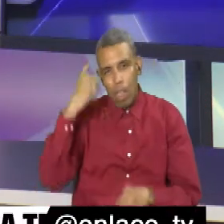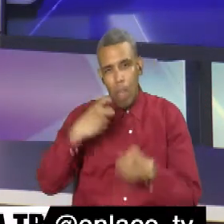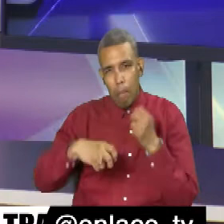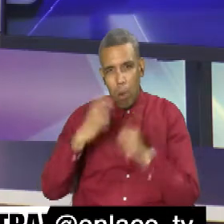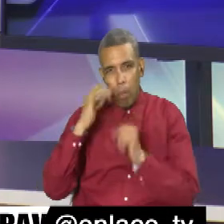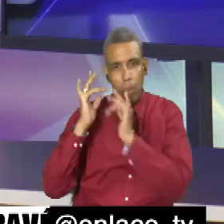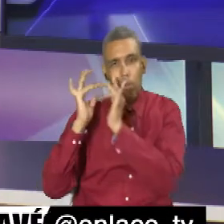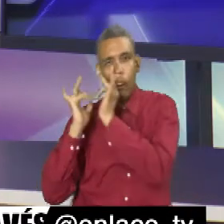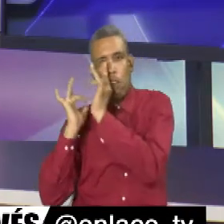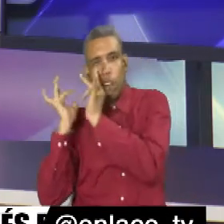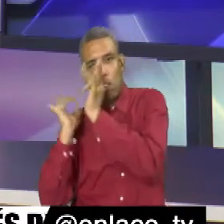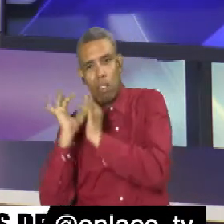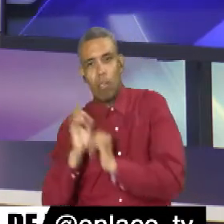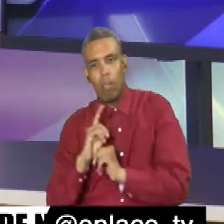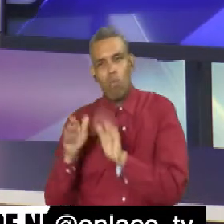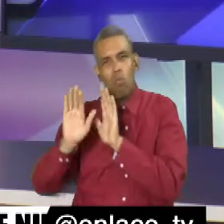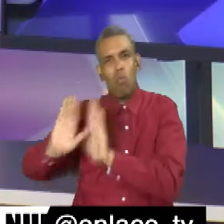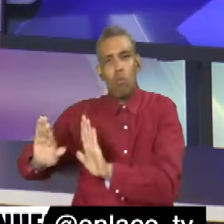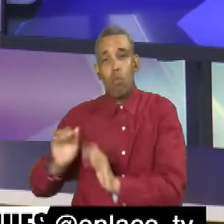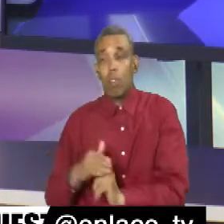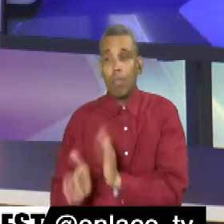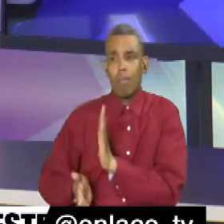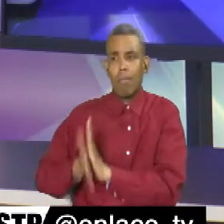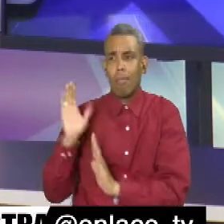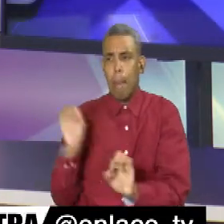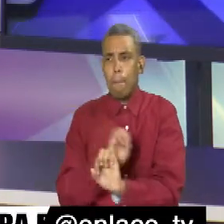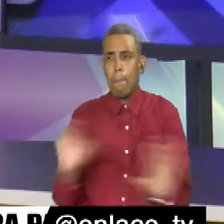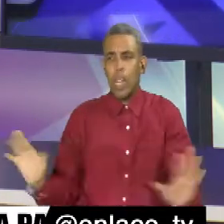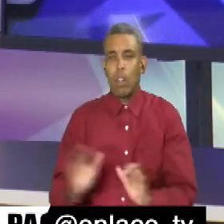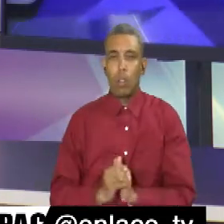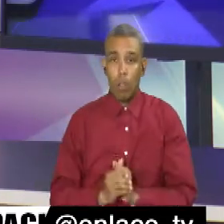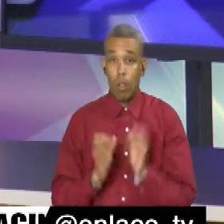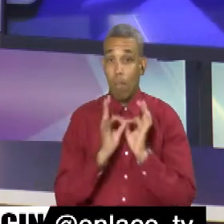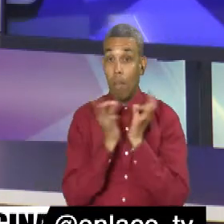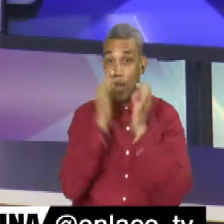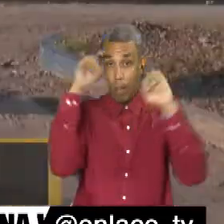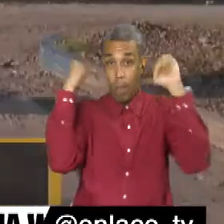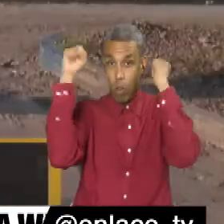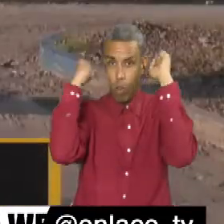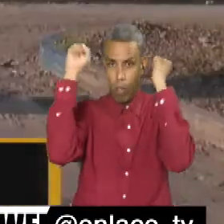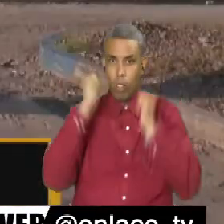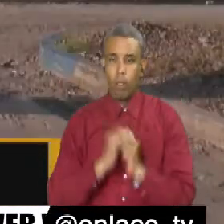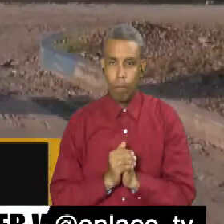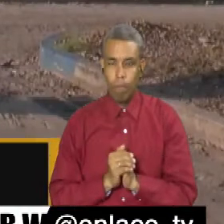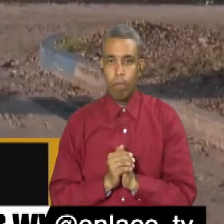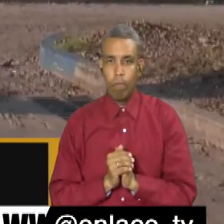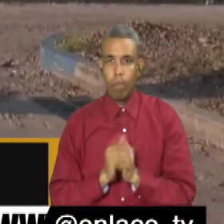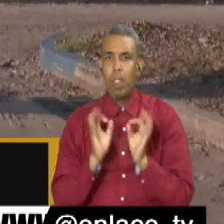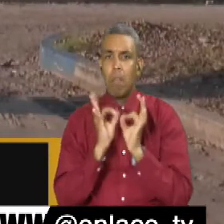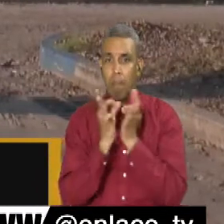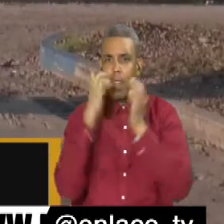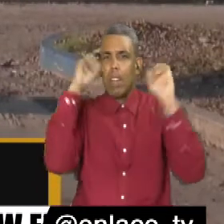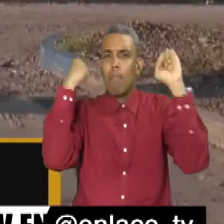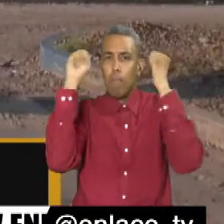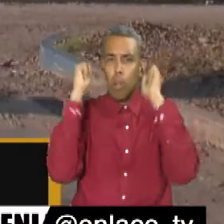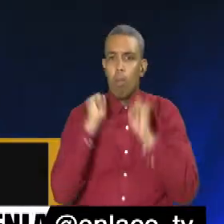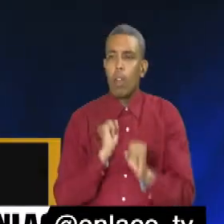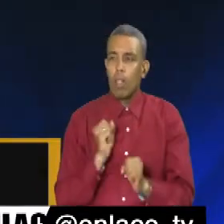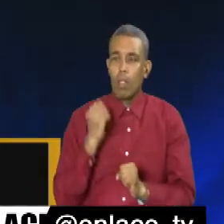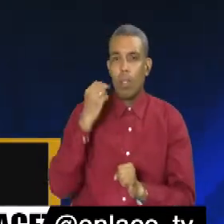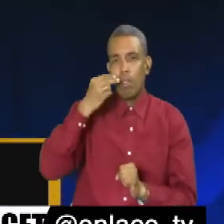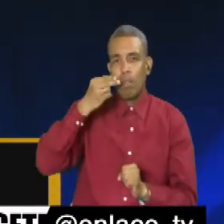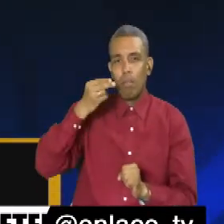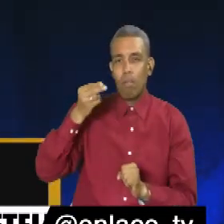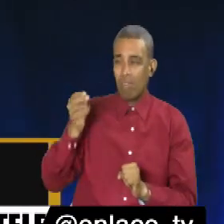días. Familiares se encuentran preocupados ante su condición de salud. Familiares buscan de manera desesperada a Diana Manjarres González,